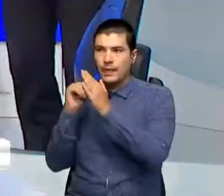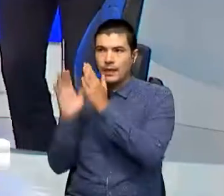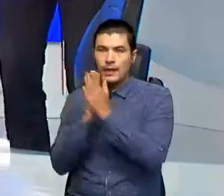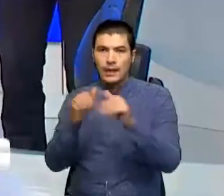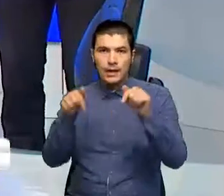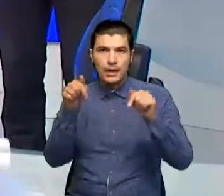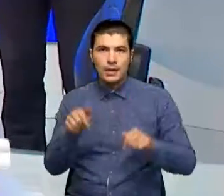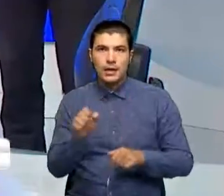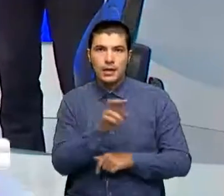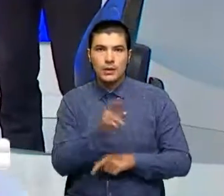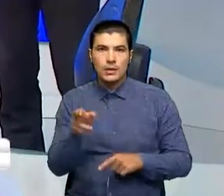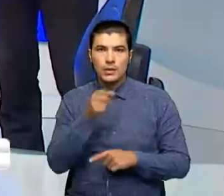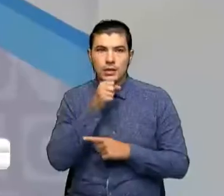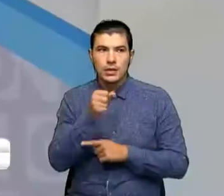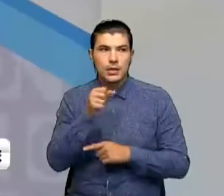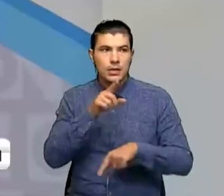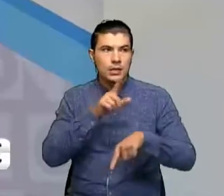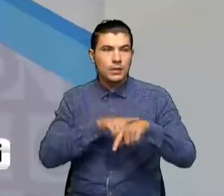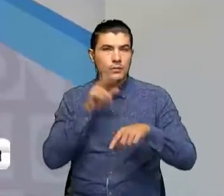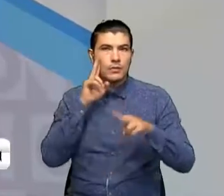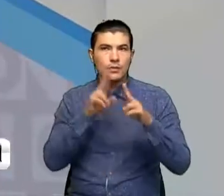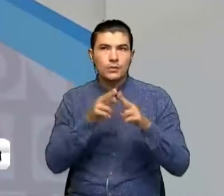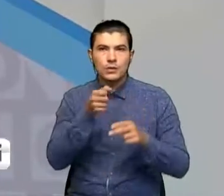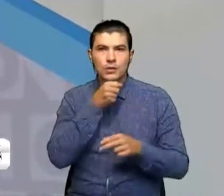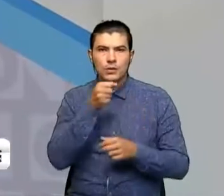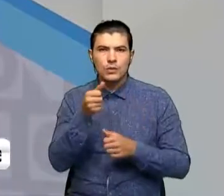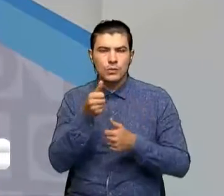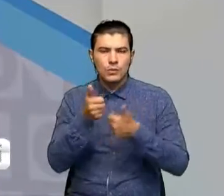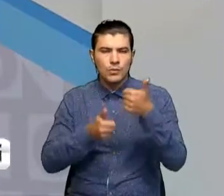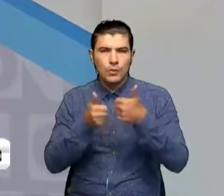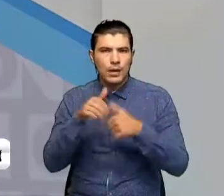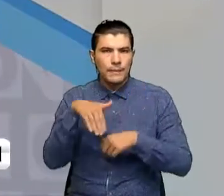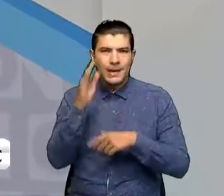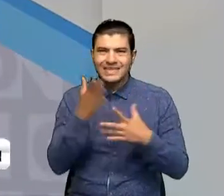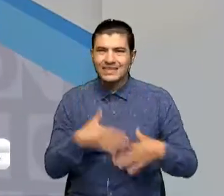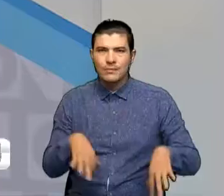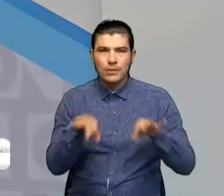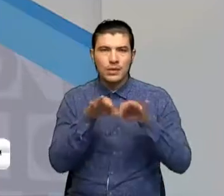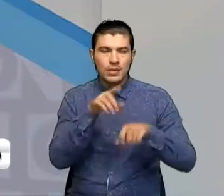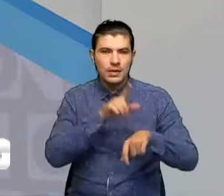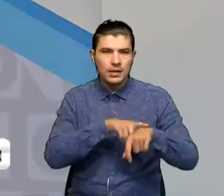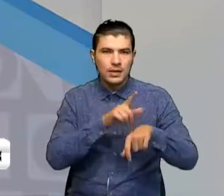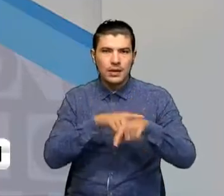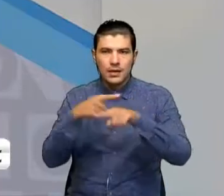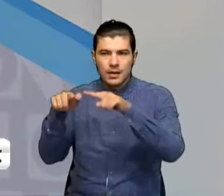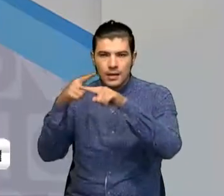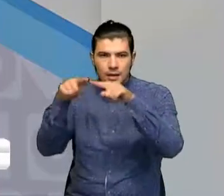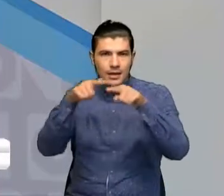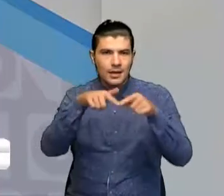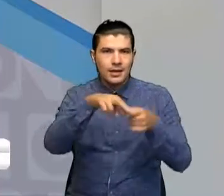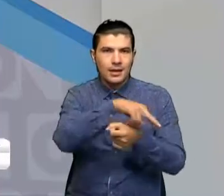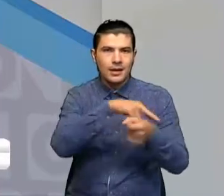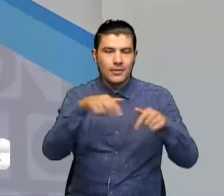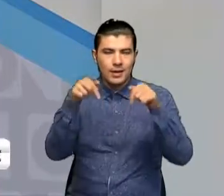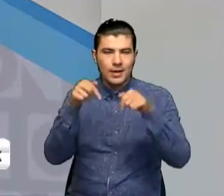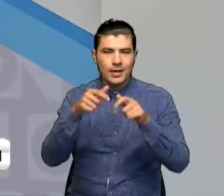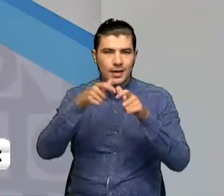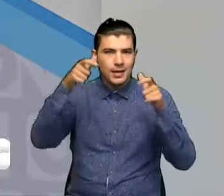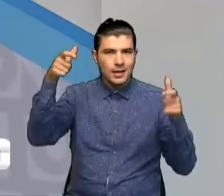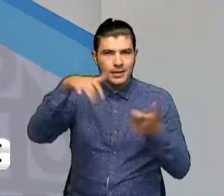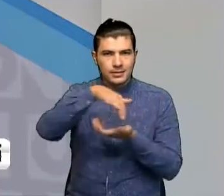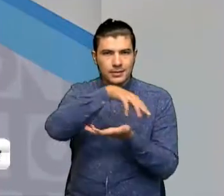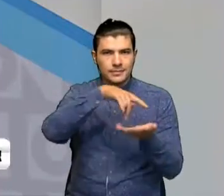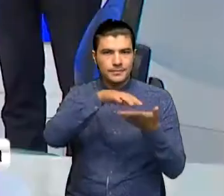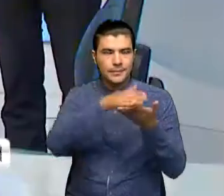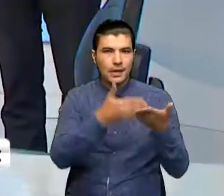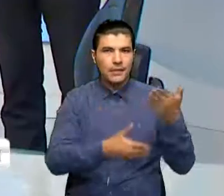Y en Oriente Noticias es tiempo de conocer cuáles son los hechos más destacados a esta hora en las diferentes regiones que conforman al Gran Santander. Iniciamos